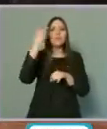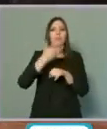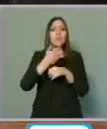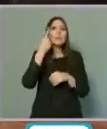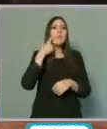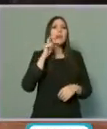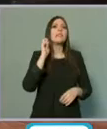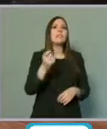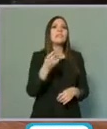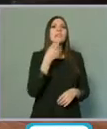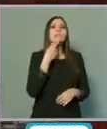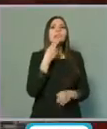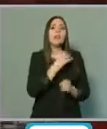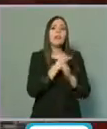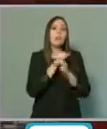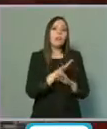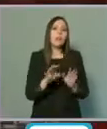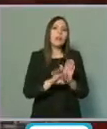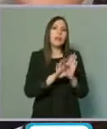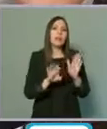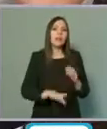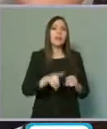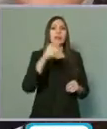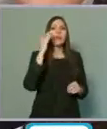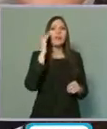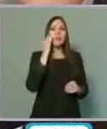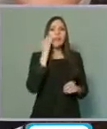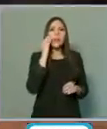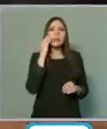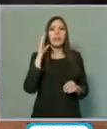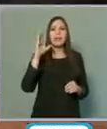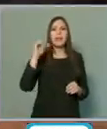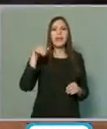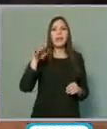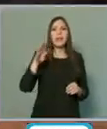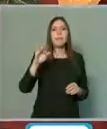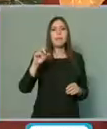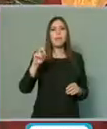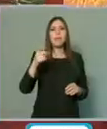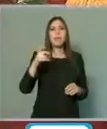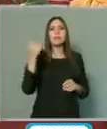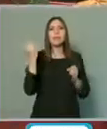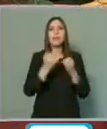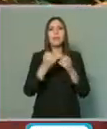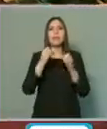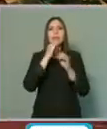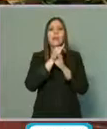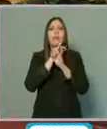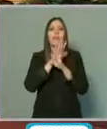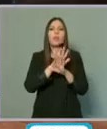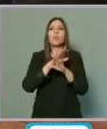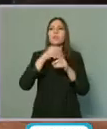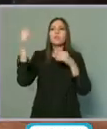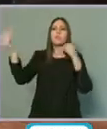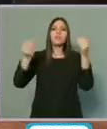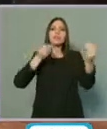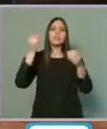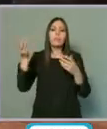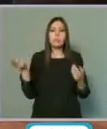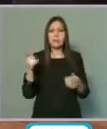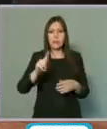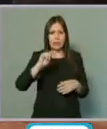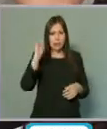para qué se ocuparon estos datos. Un poco el tema con Facebook y Cambridge Analytica, ¿no? Que también ocurrió estas fugas de datos, ¿no? Entonces la tecnología es buena, la